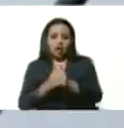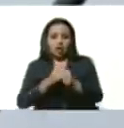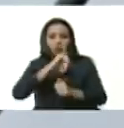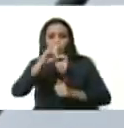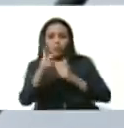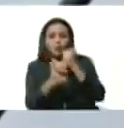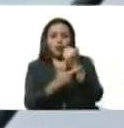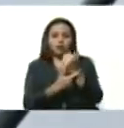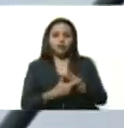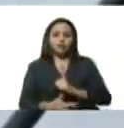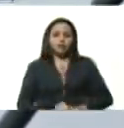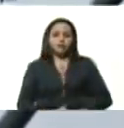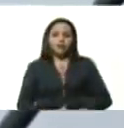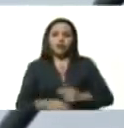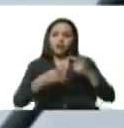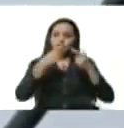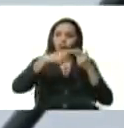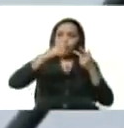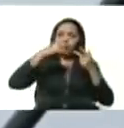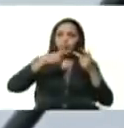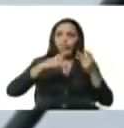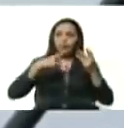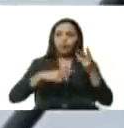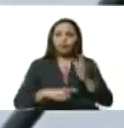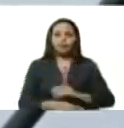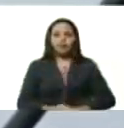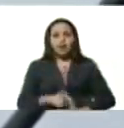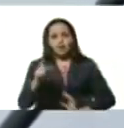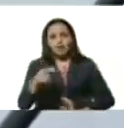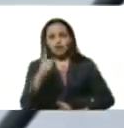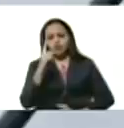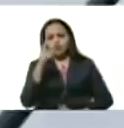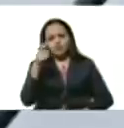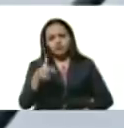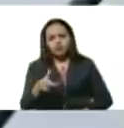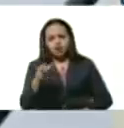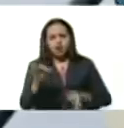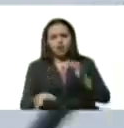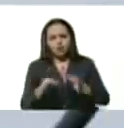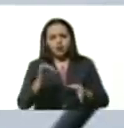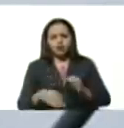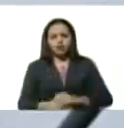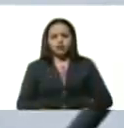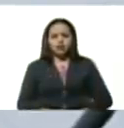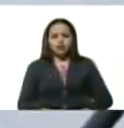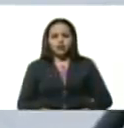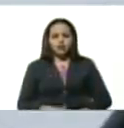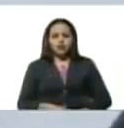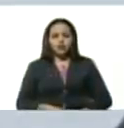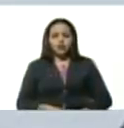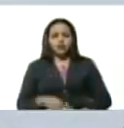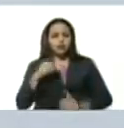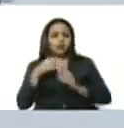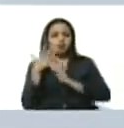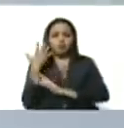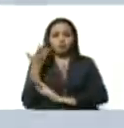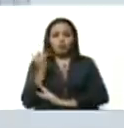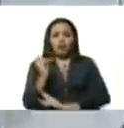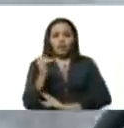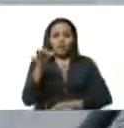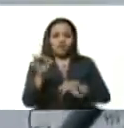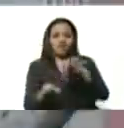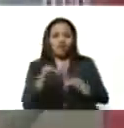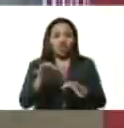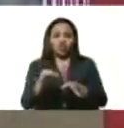Vergara, Juan José Rendón y un abogado llamado Manuel J. Retureta, famoso por ser abogado de narcotraficantes